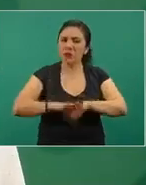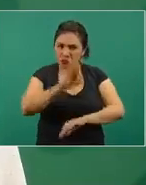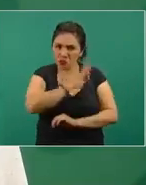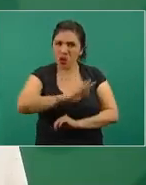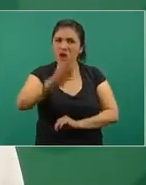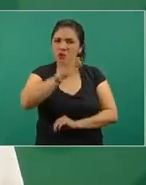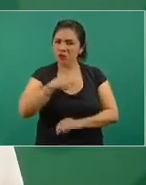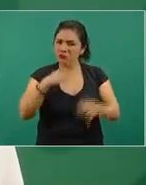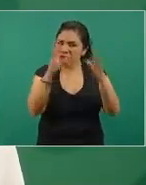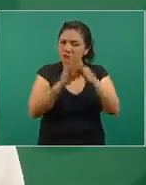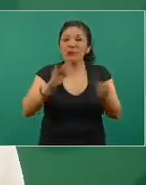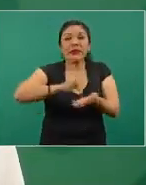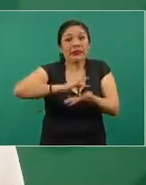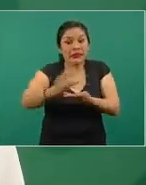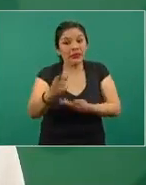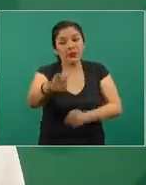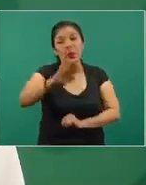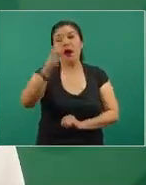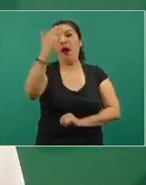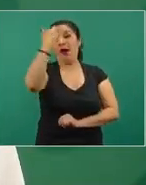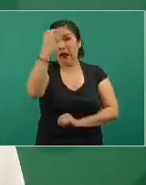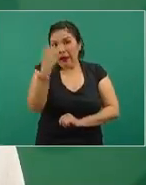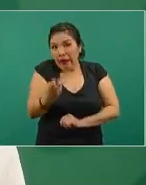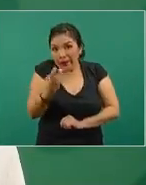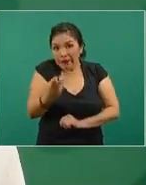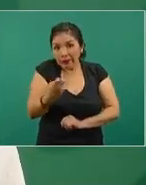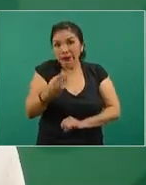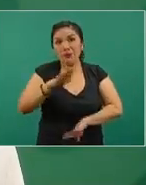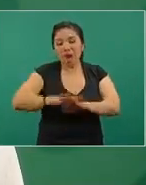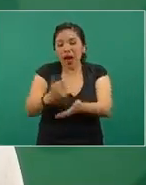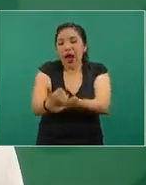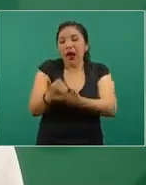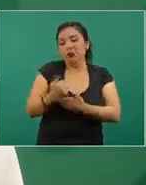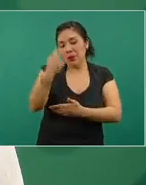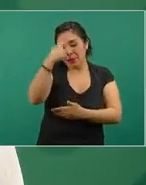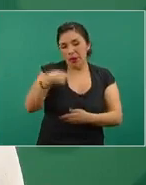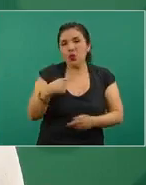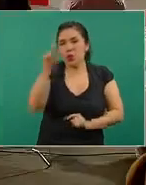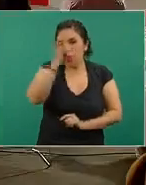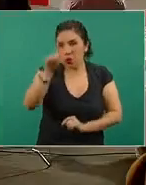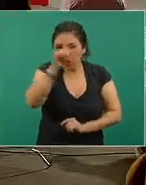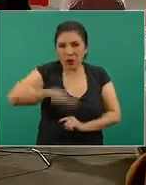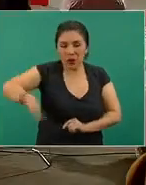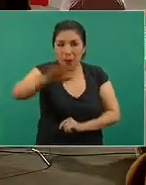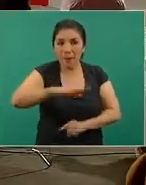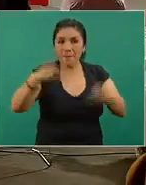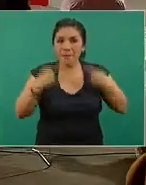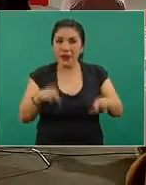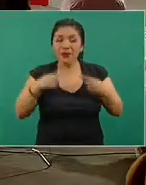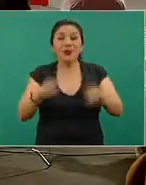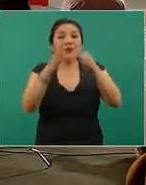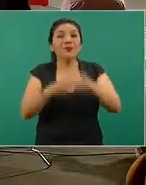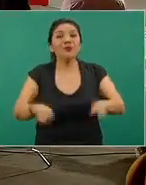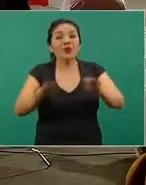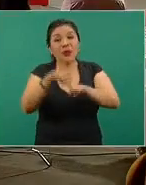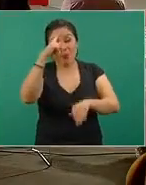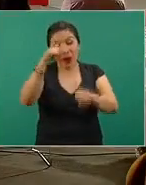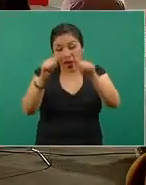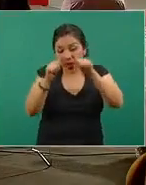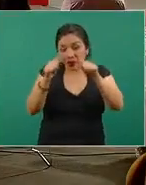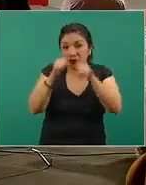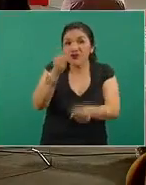estado destacando. Gracias por recordar o ayudarnos a recordarle a la población la importancia de la atención